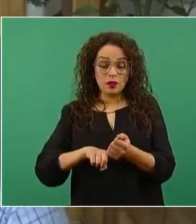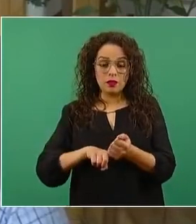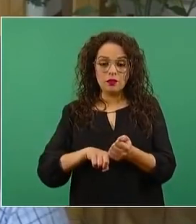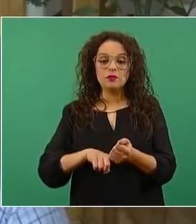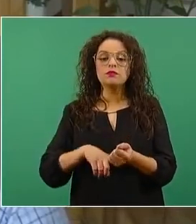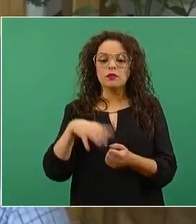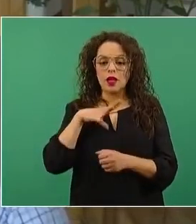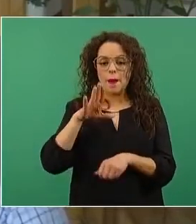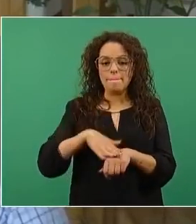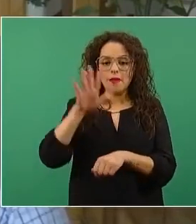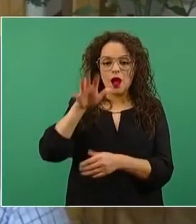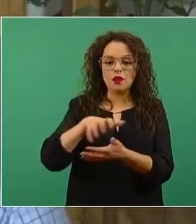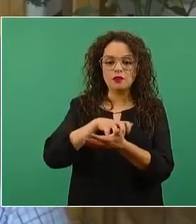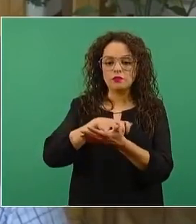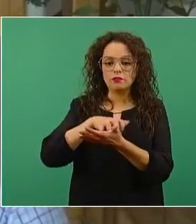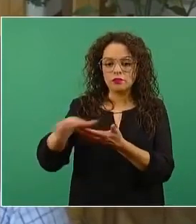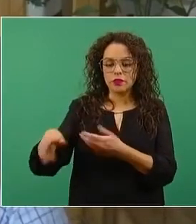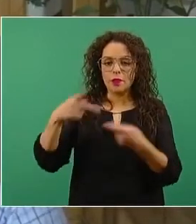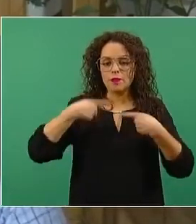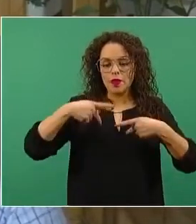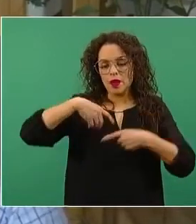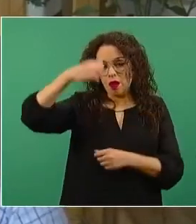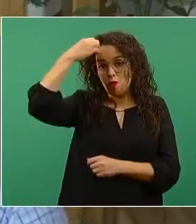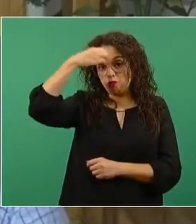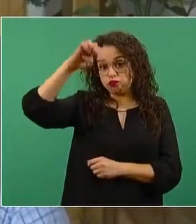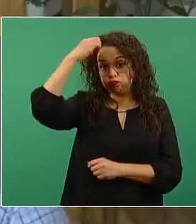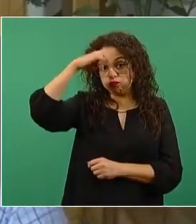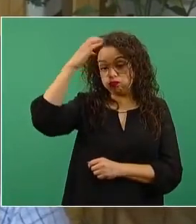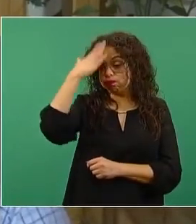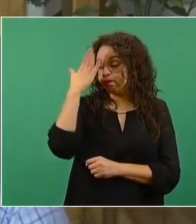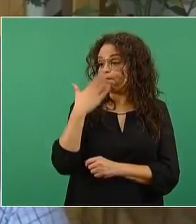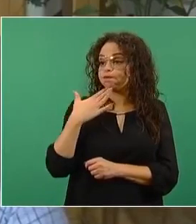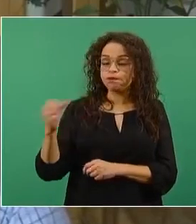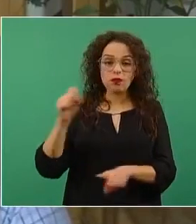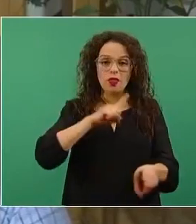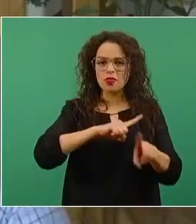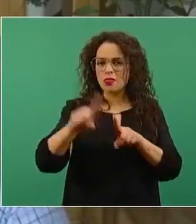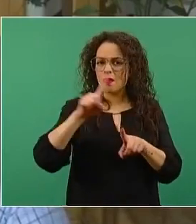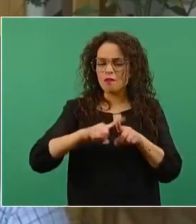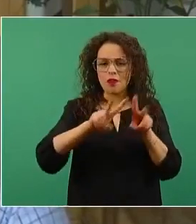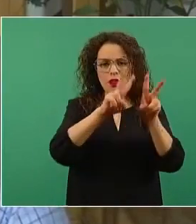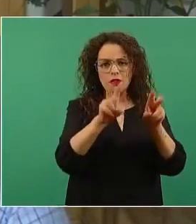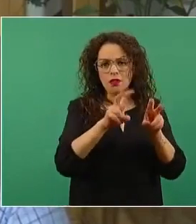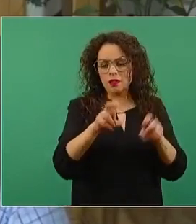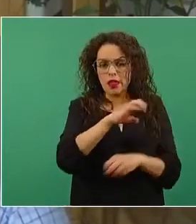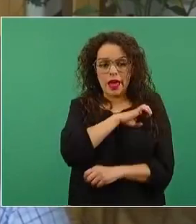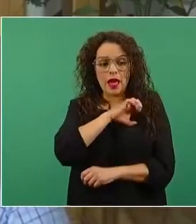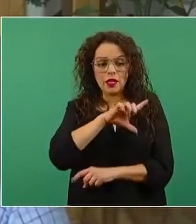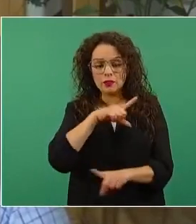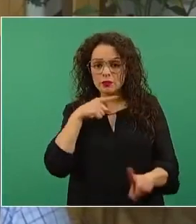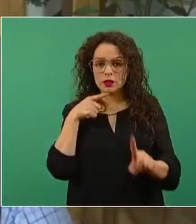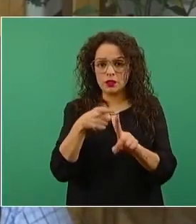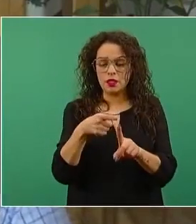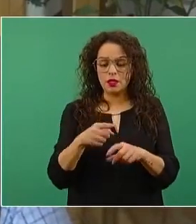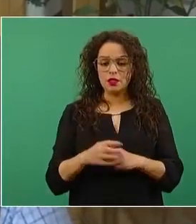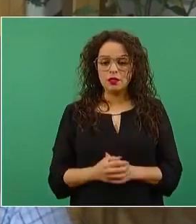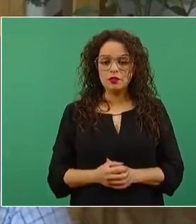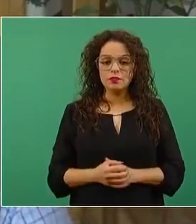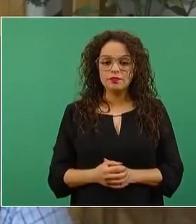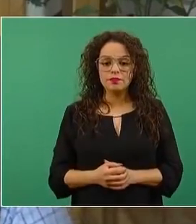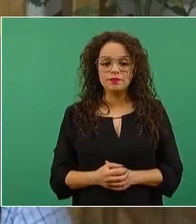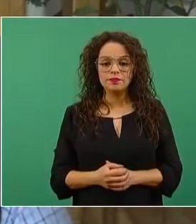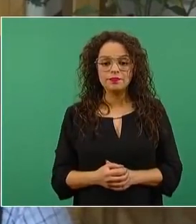integran la mayoría de expertos y especialistas en diferentes especialidades médicas que